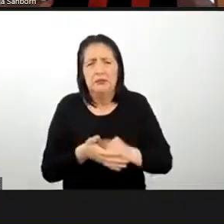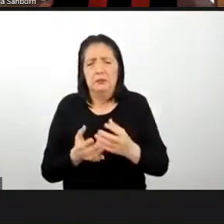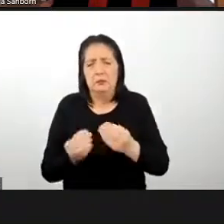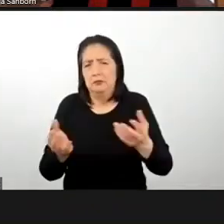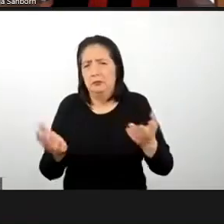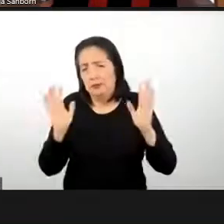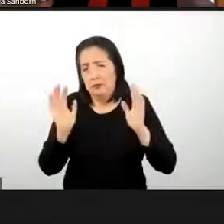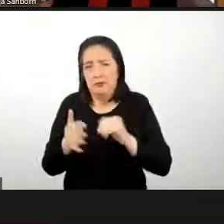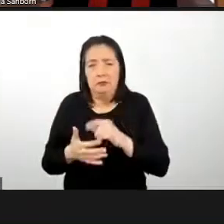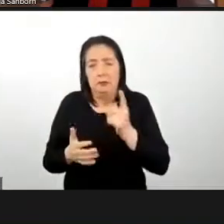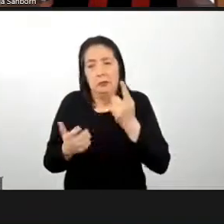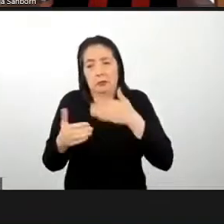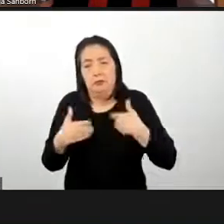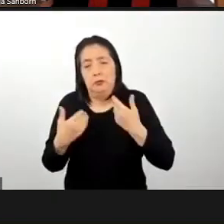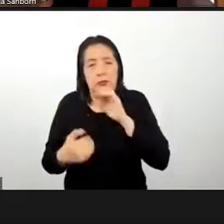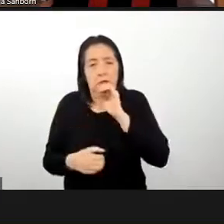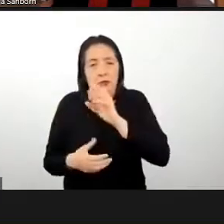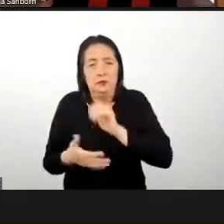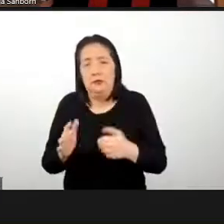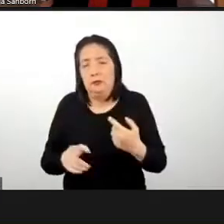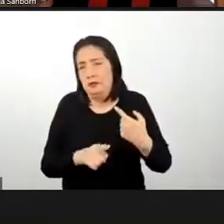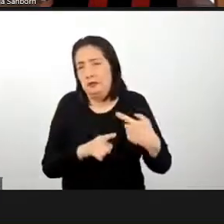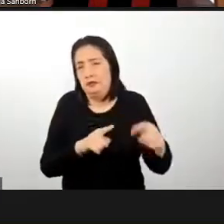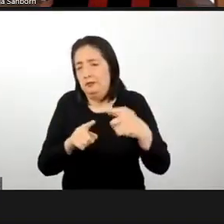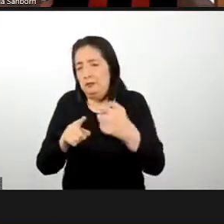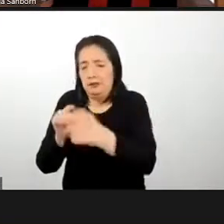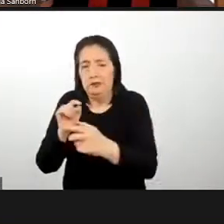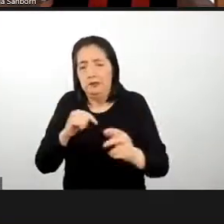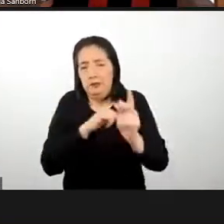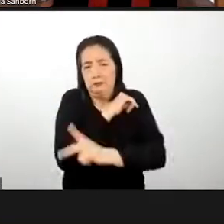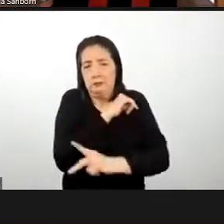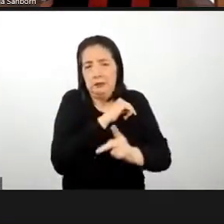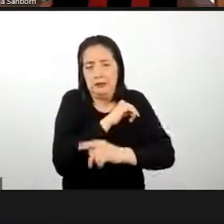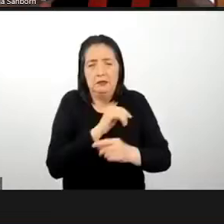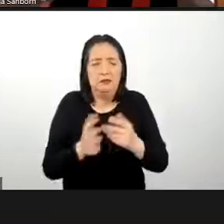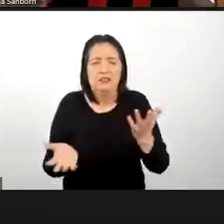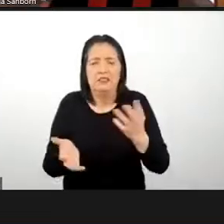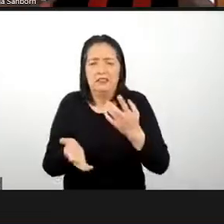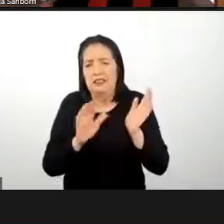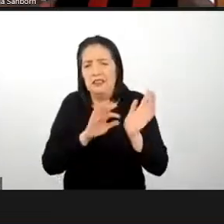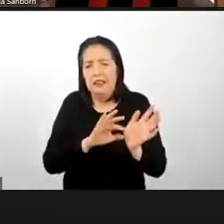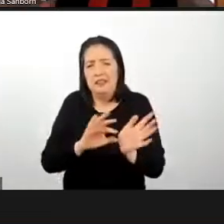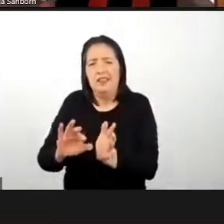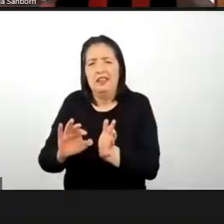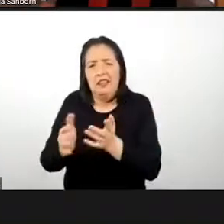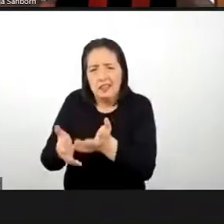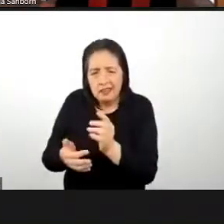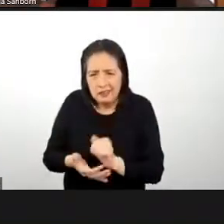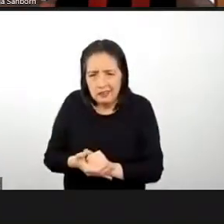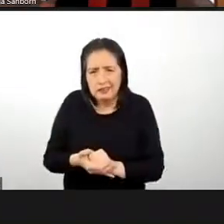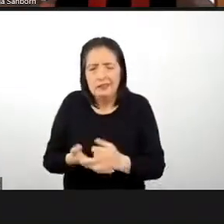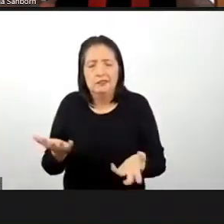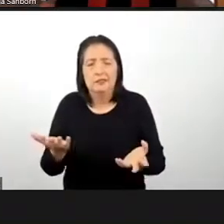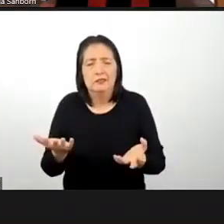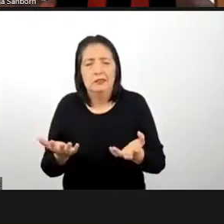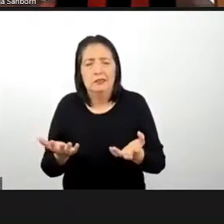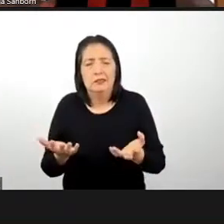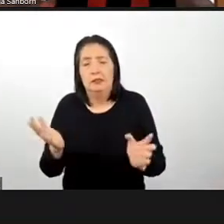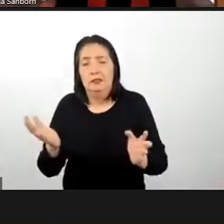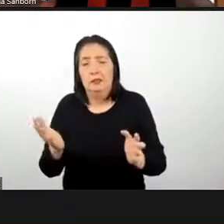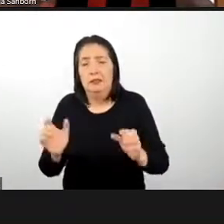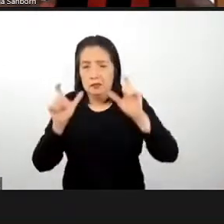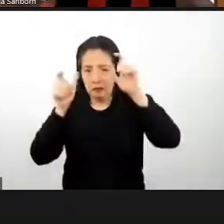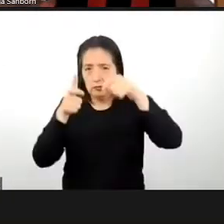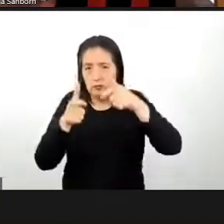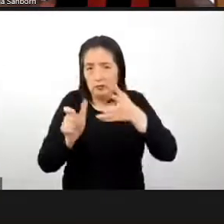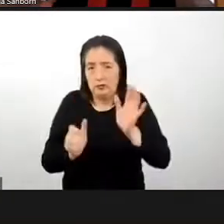no puedo concretar, en muchas variedades de países, ¿no?, se ha dejado fuera el indispensable papel del Parlamento,